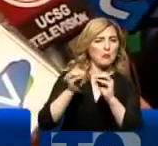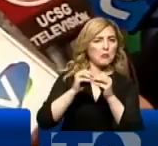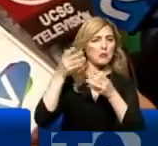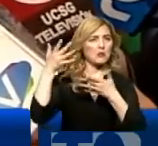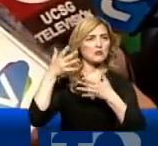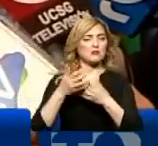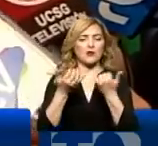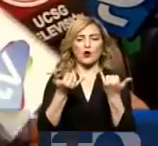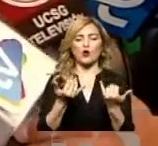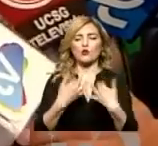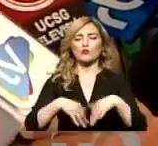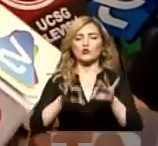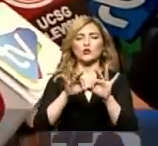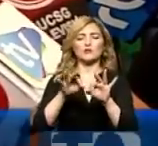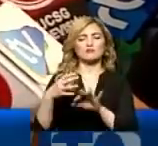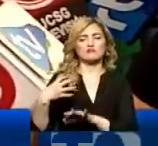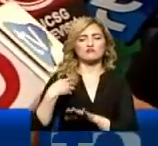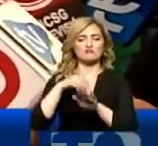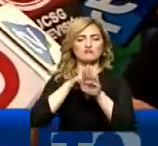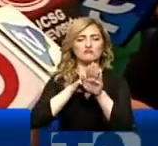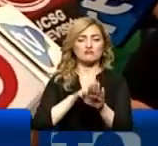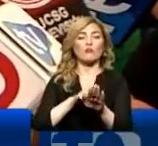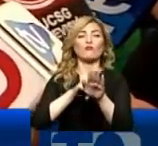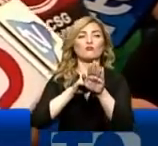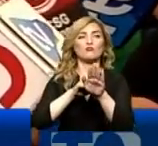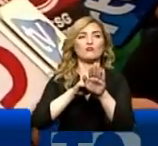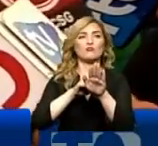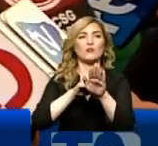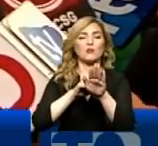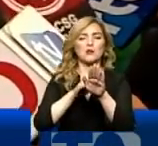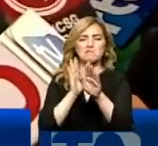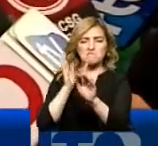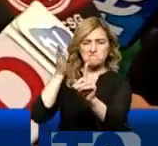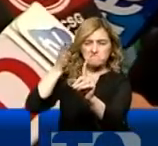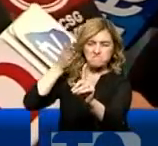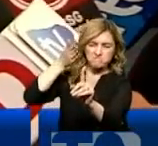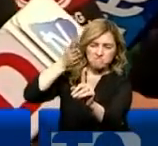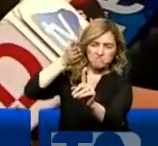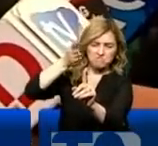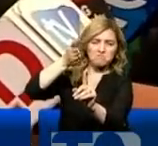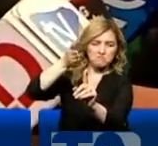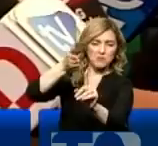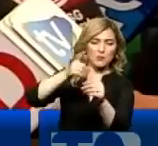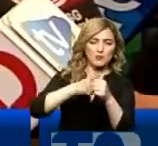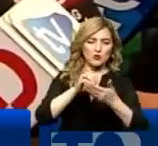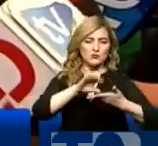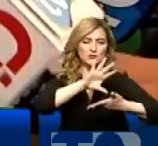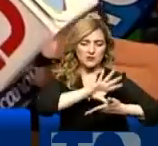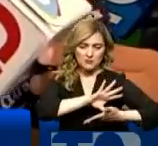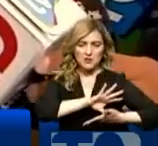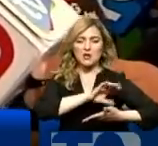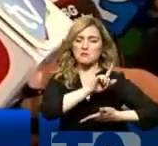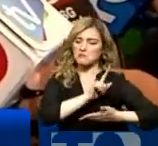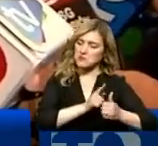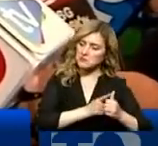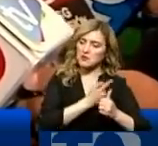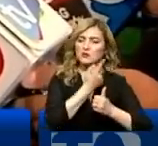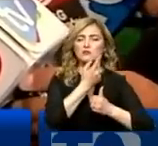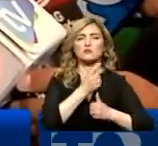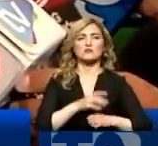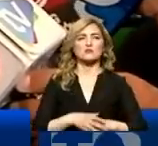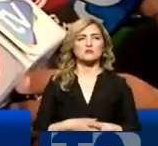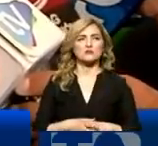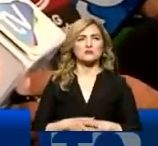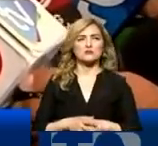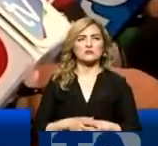es importante garantizar que existe, como muchos de ellos han dicho, un norte de dónde va primero la Asamblea Nacional, de dónde va